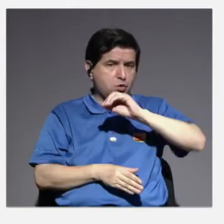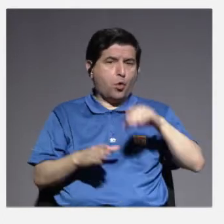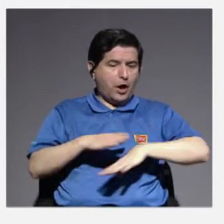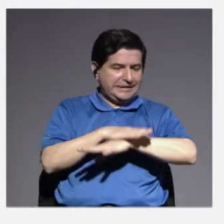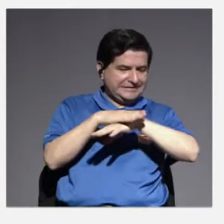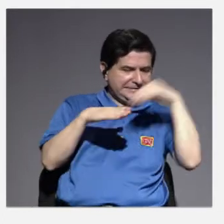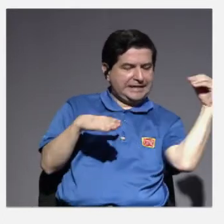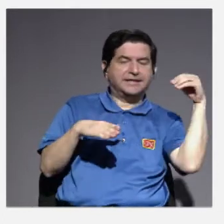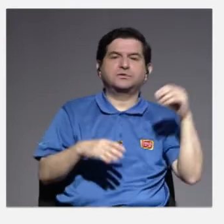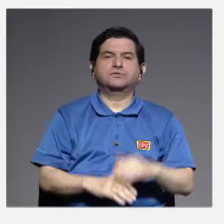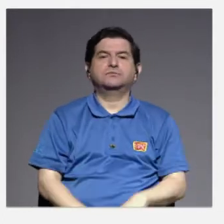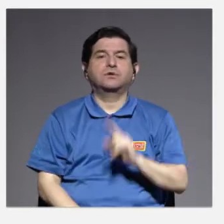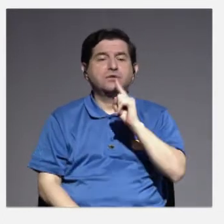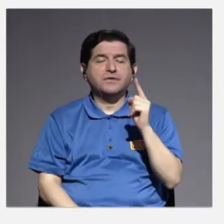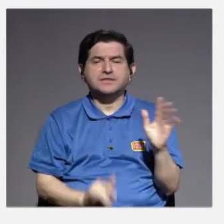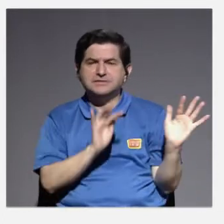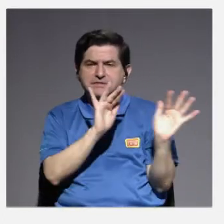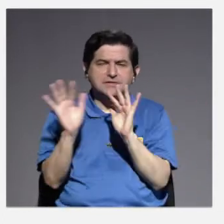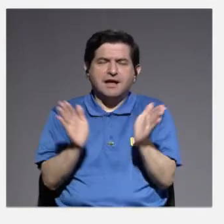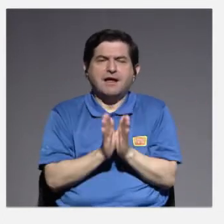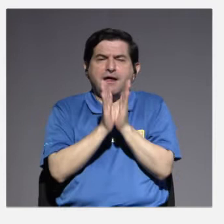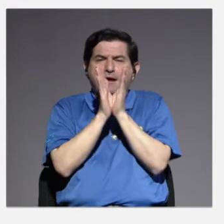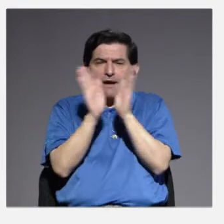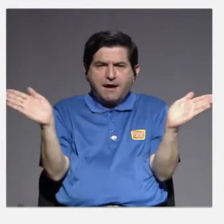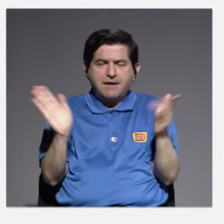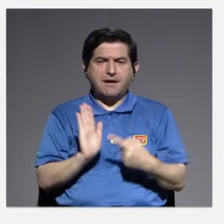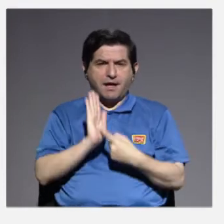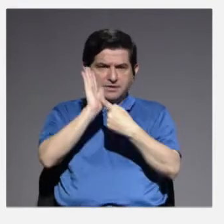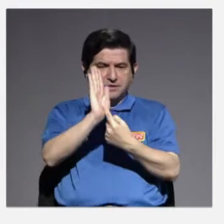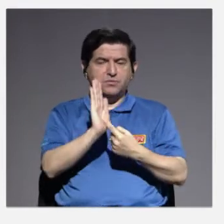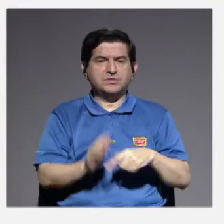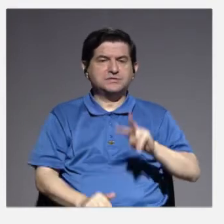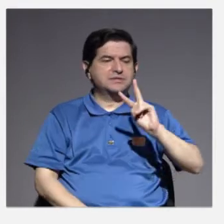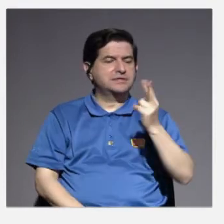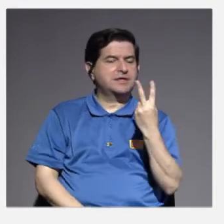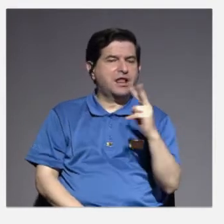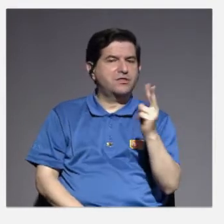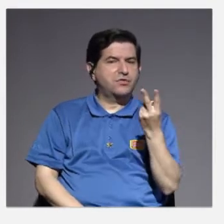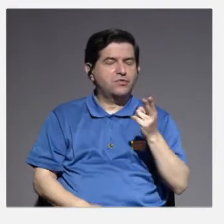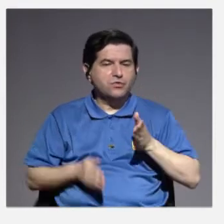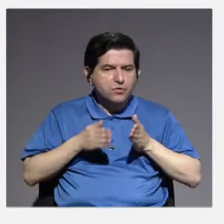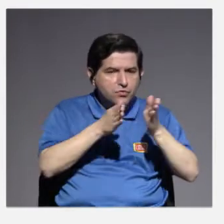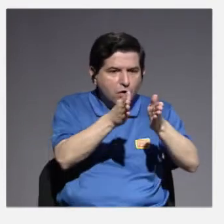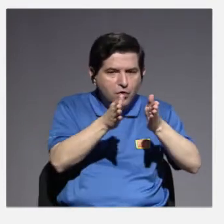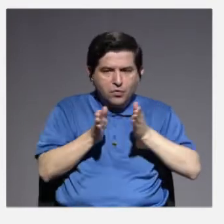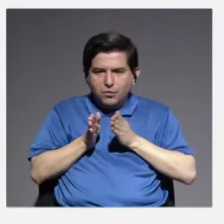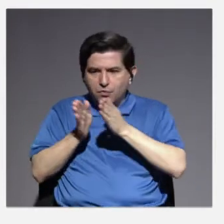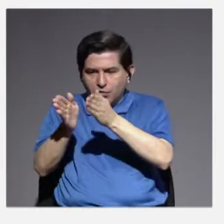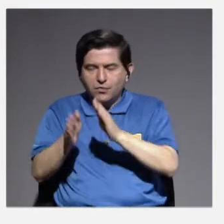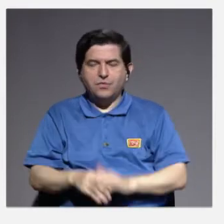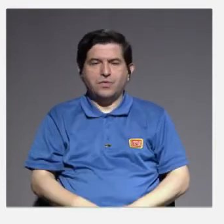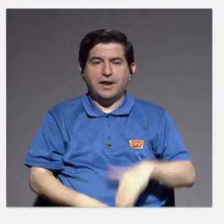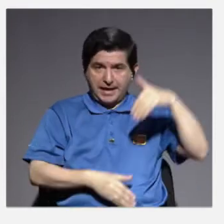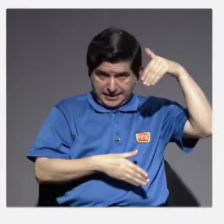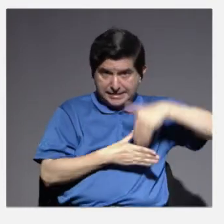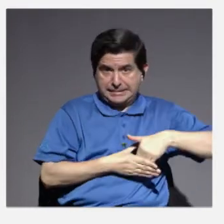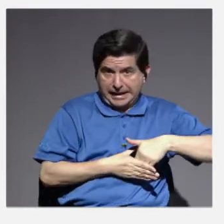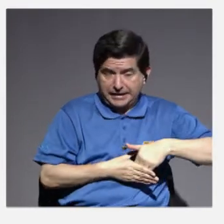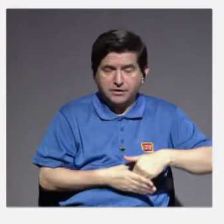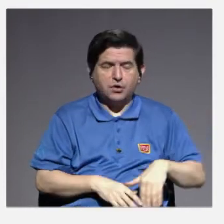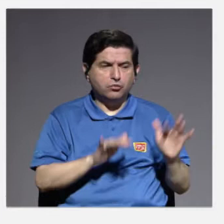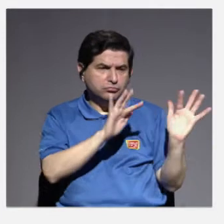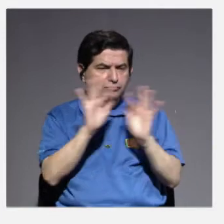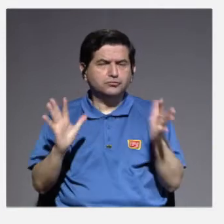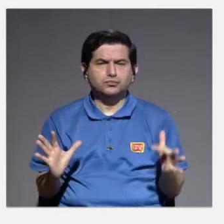externo. Entonces podemos decir que la digitalización en general se manifiesta en una doble vía. A nivel interno podemos decir que la digitalización